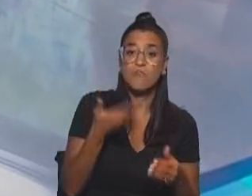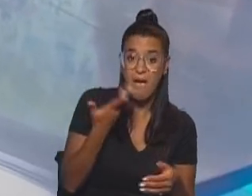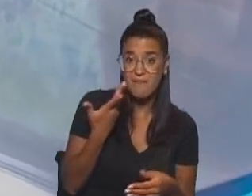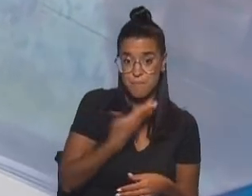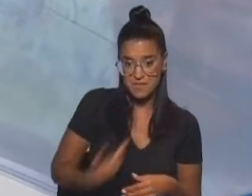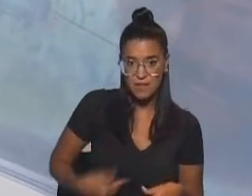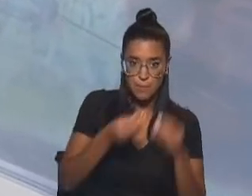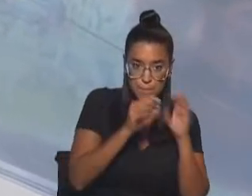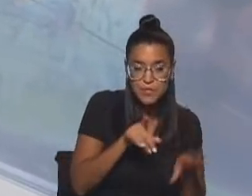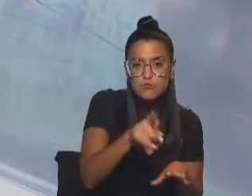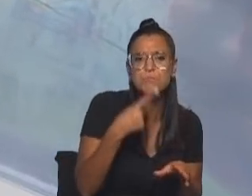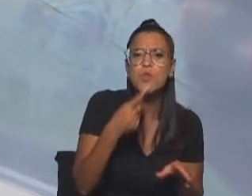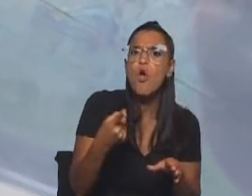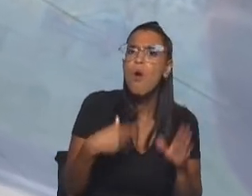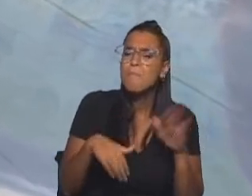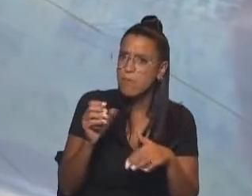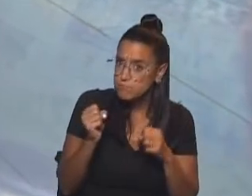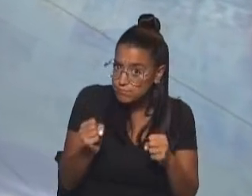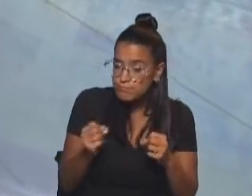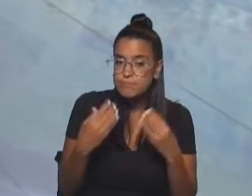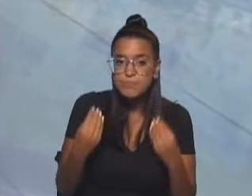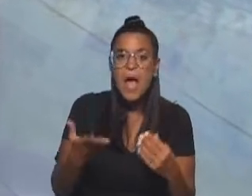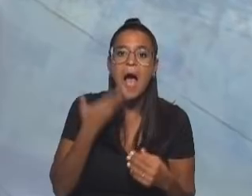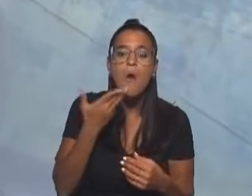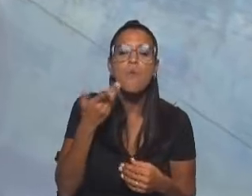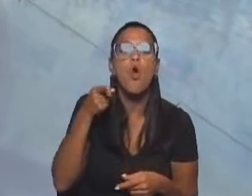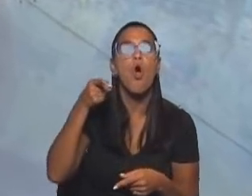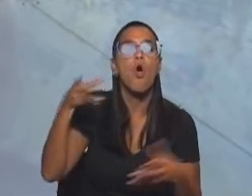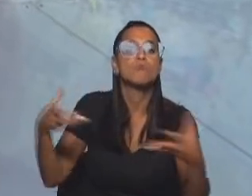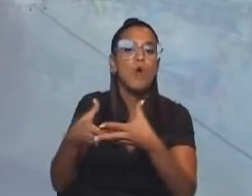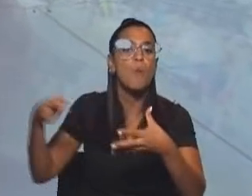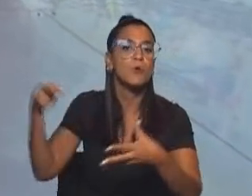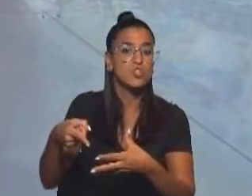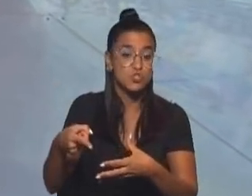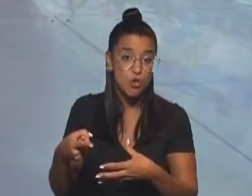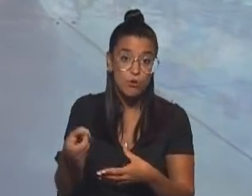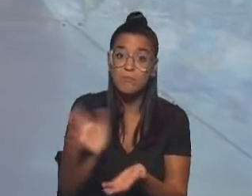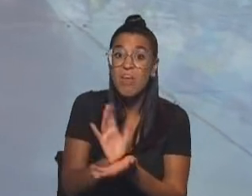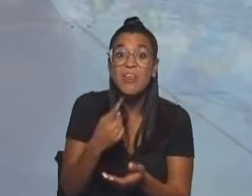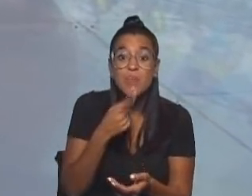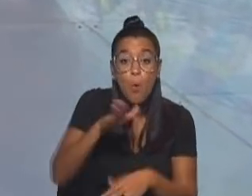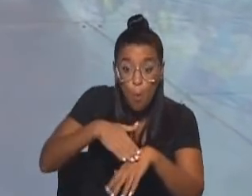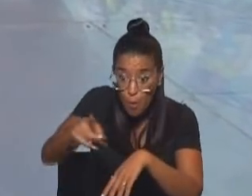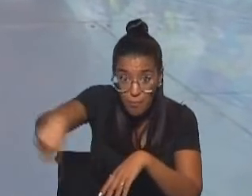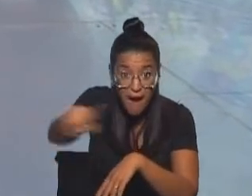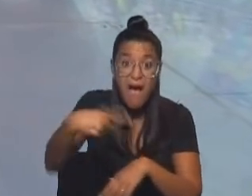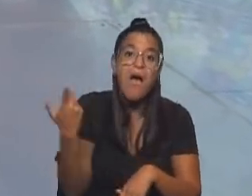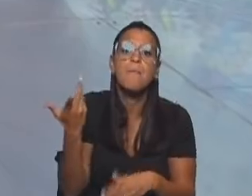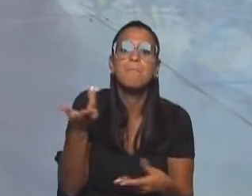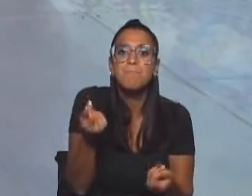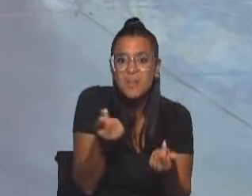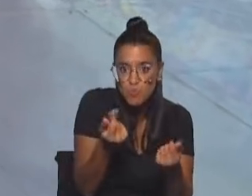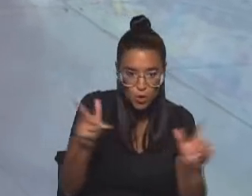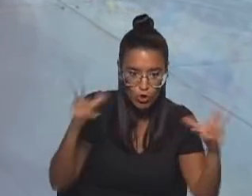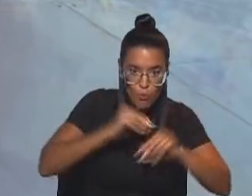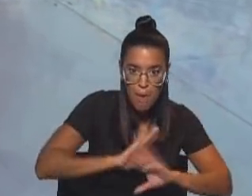las partes más fuertes, Daniel, fue aquella en donde le habló a la oposición, le recriminó que dejaron sin presupuesto a su gobierno y fue